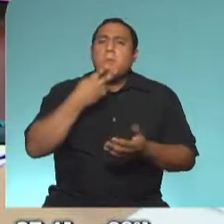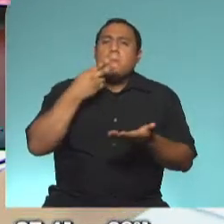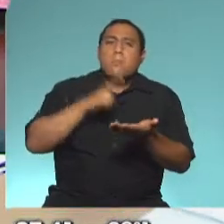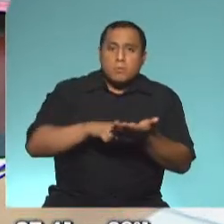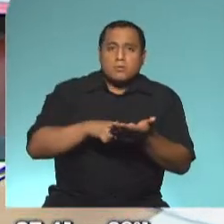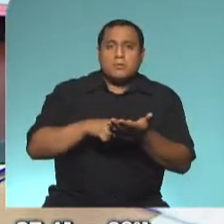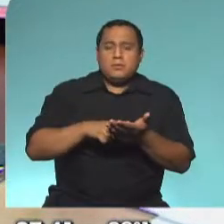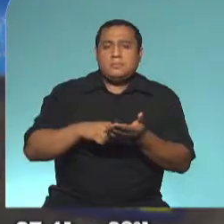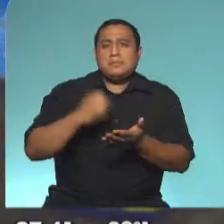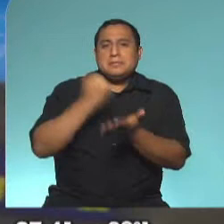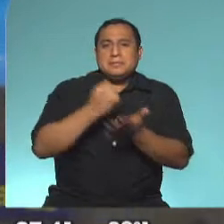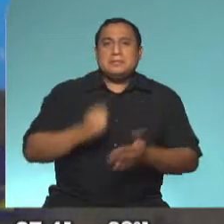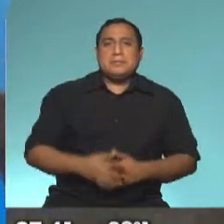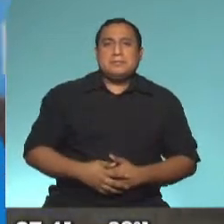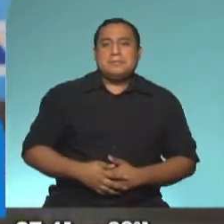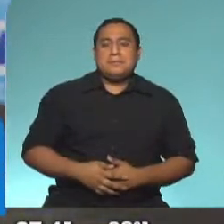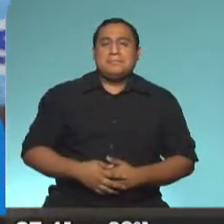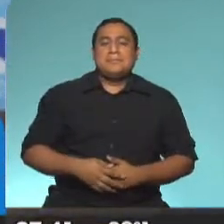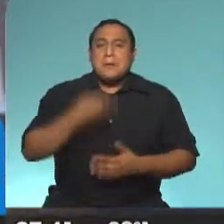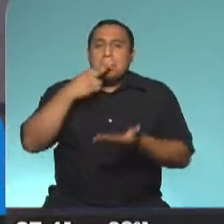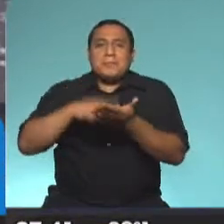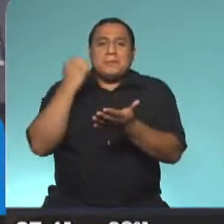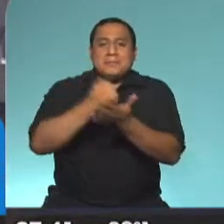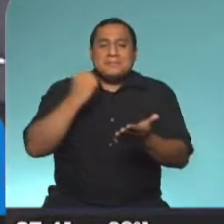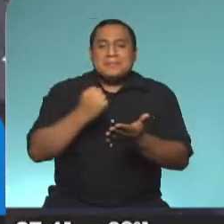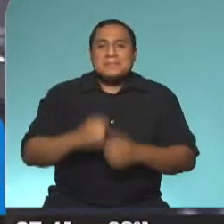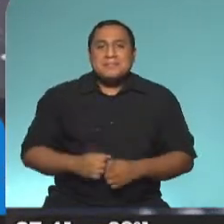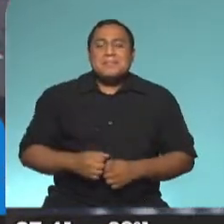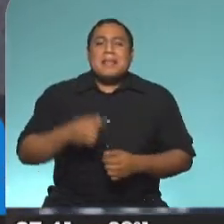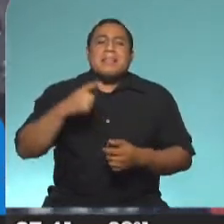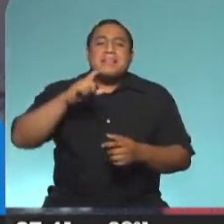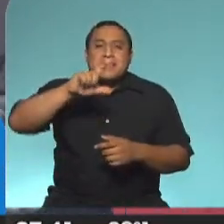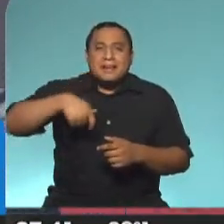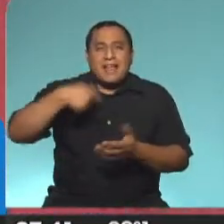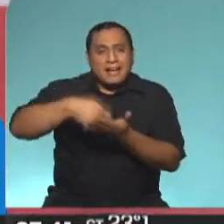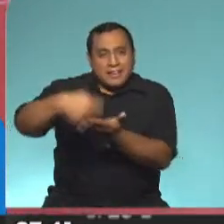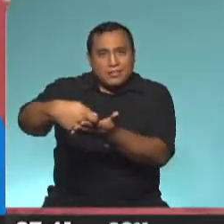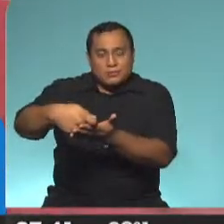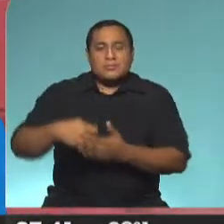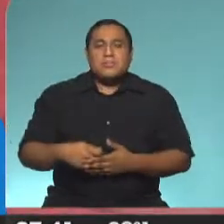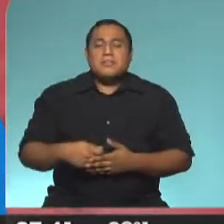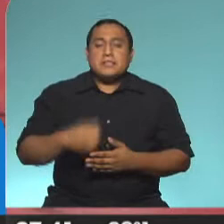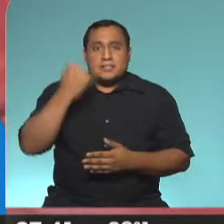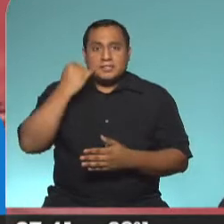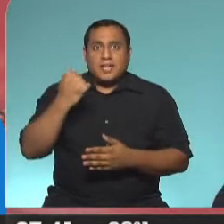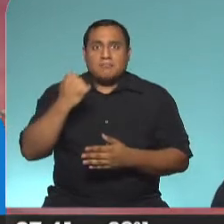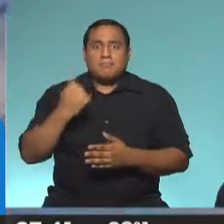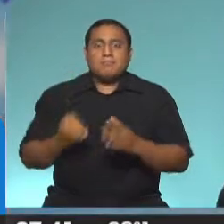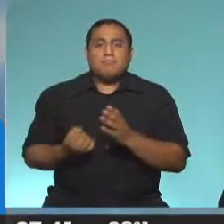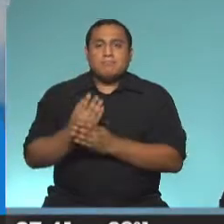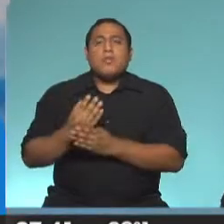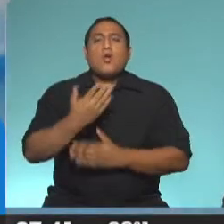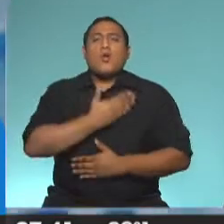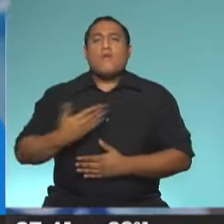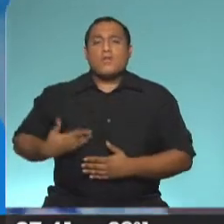los sellos. El impuesto a los sellos en las tarjetas de crédito, que ya rige, fue incluido por el